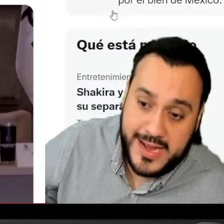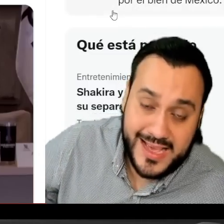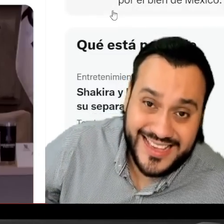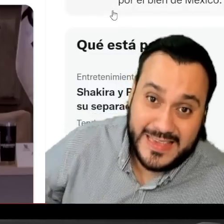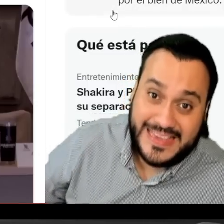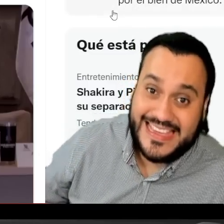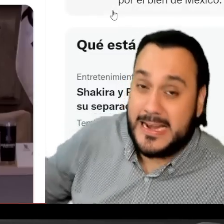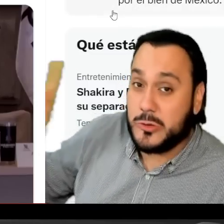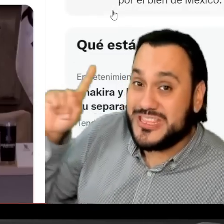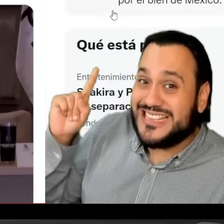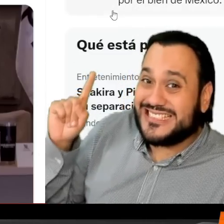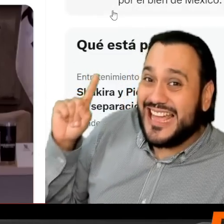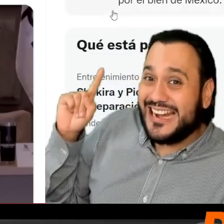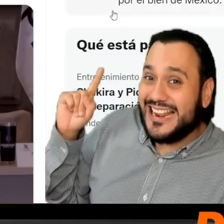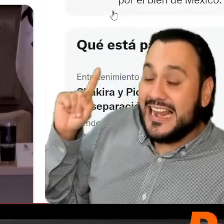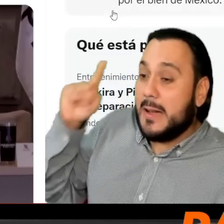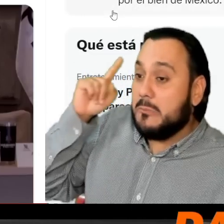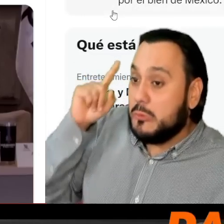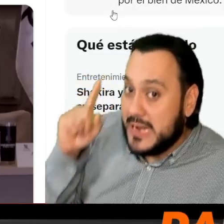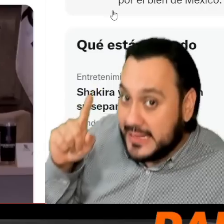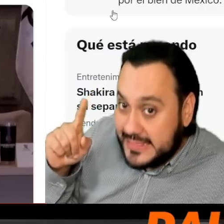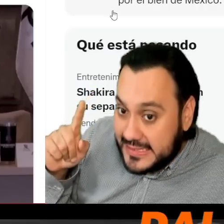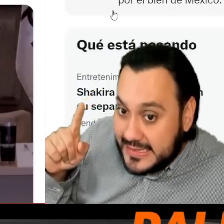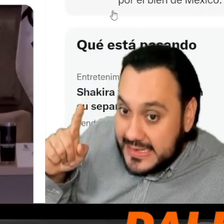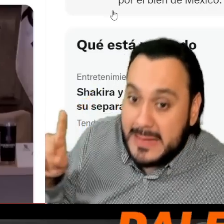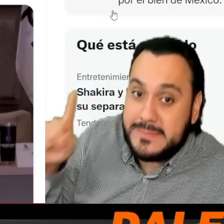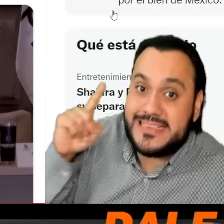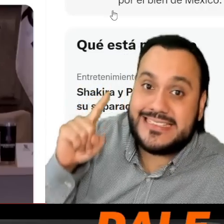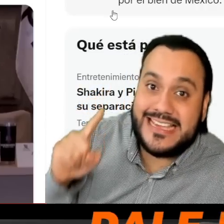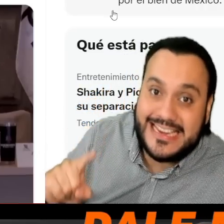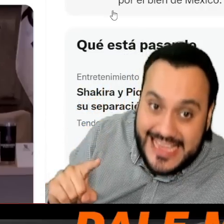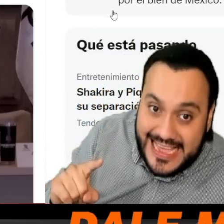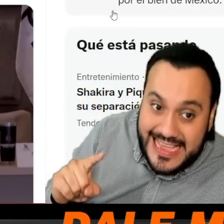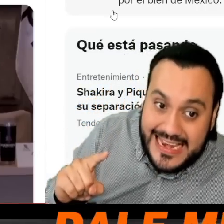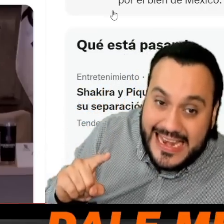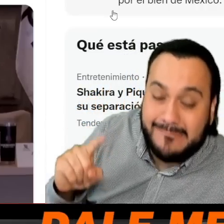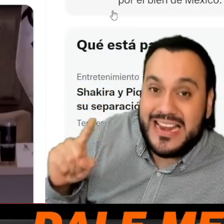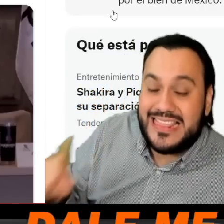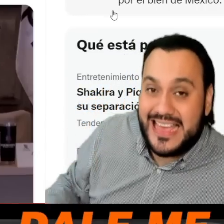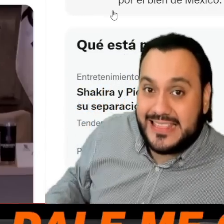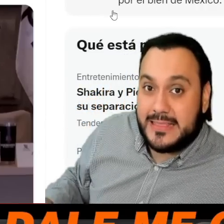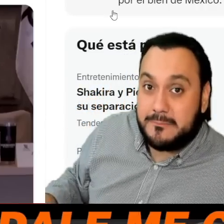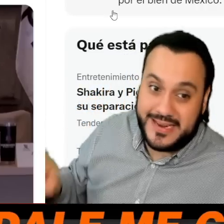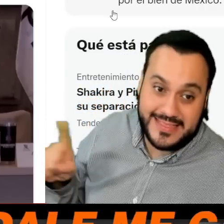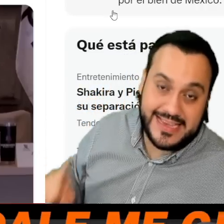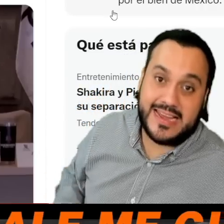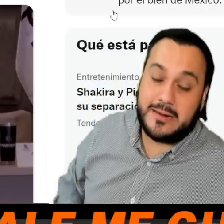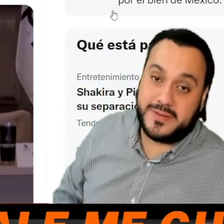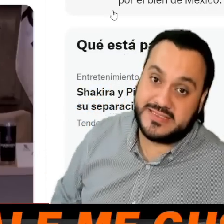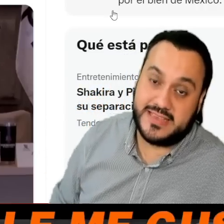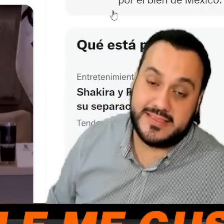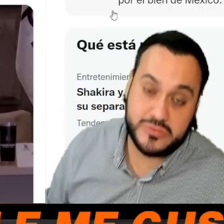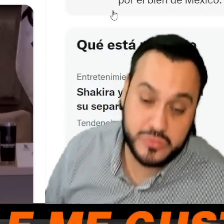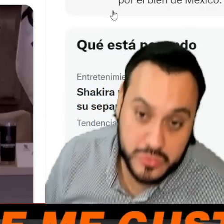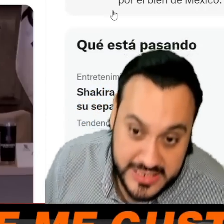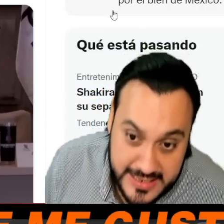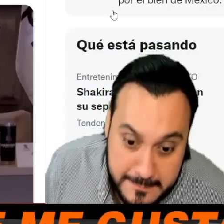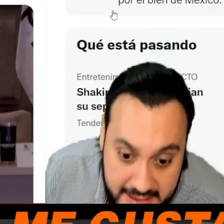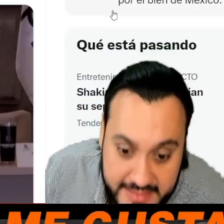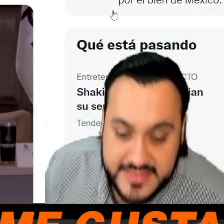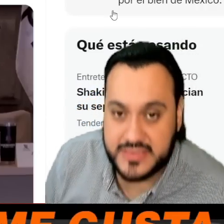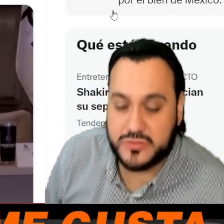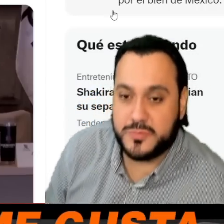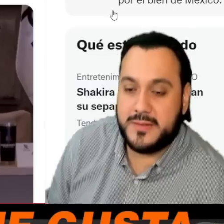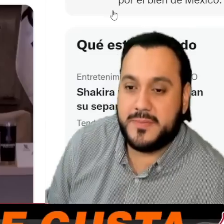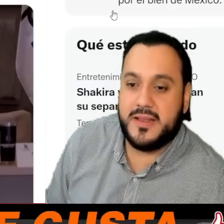ahora que quieran utilizar la muerte la miseria la maldad para atacar al presidente eso no tiene